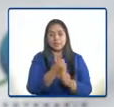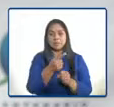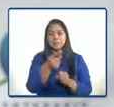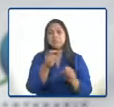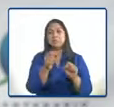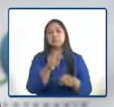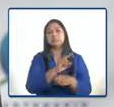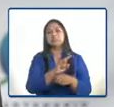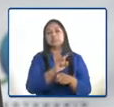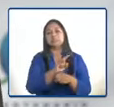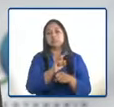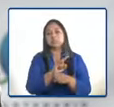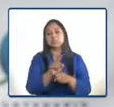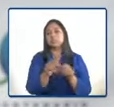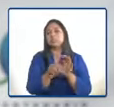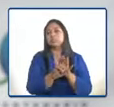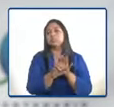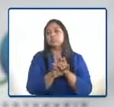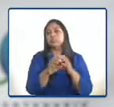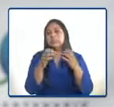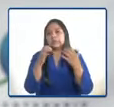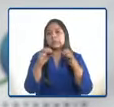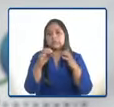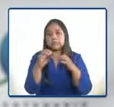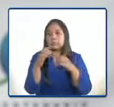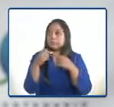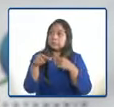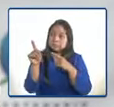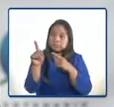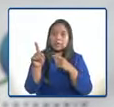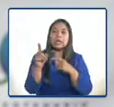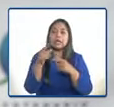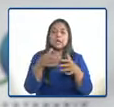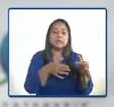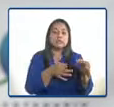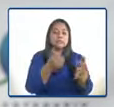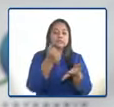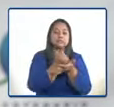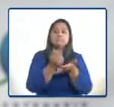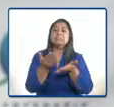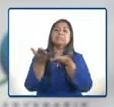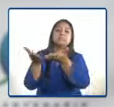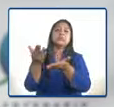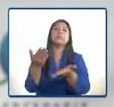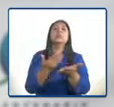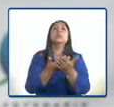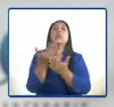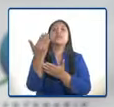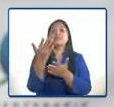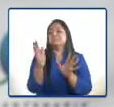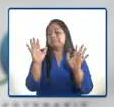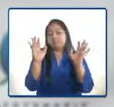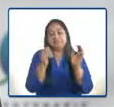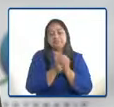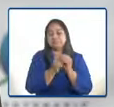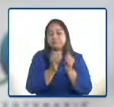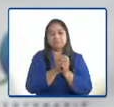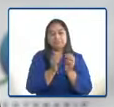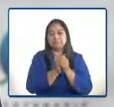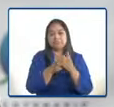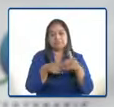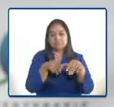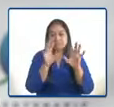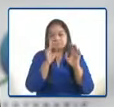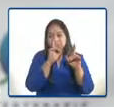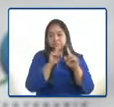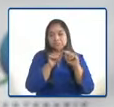utilizarlo. Si es la emergencia y tiene que salir, se le entrega una cartilla nueva. Eso no hay ningún problema, lo hemos contemplado y lo hemos visto,